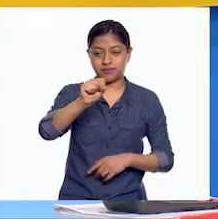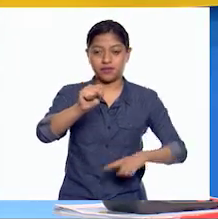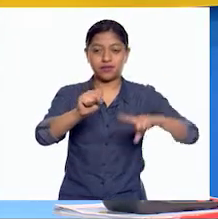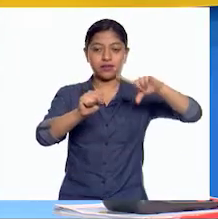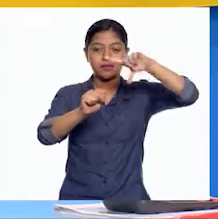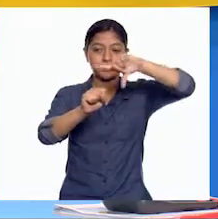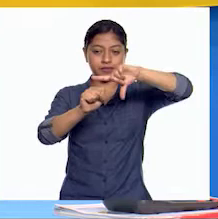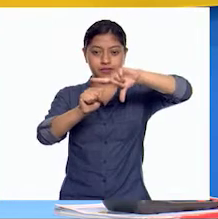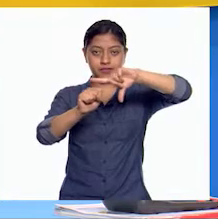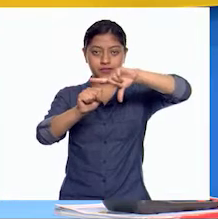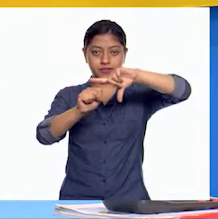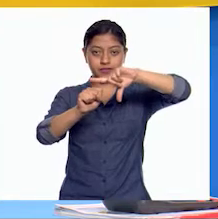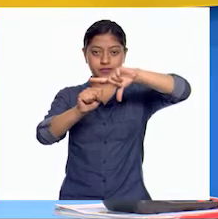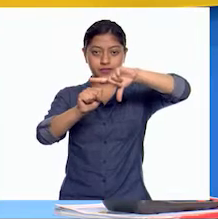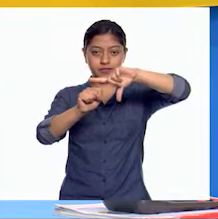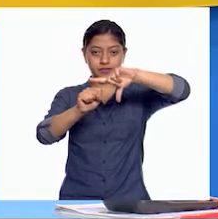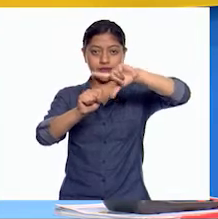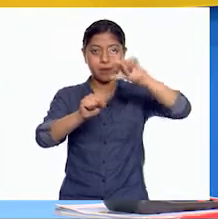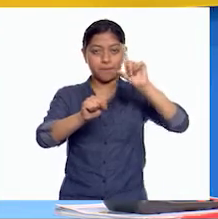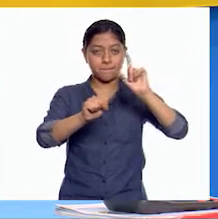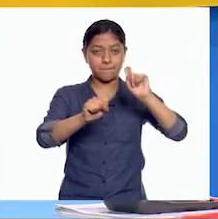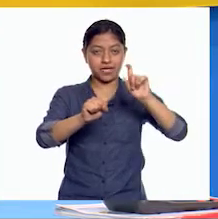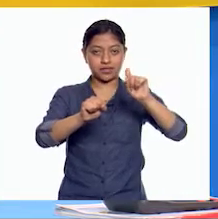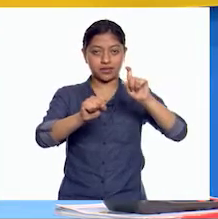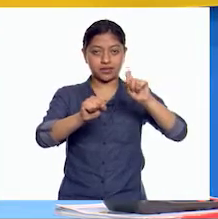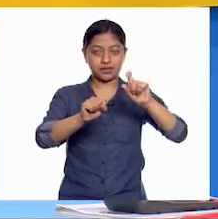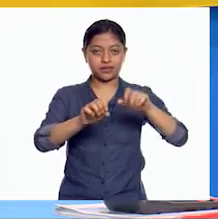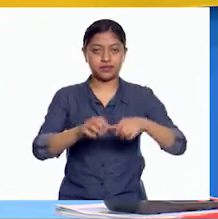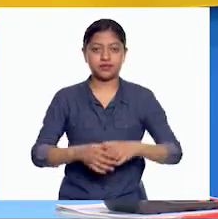entre 20.